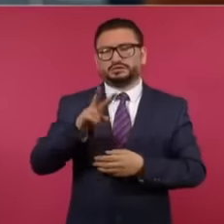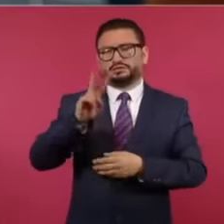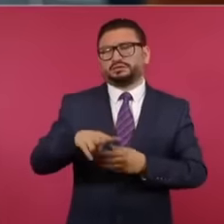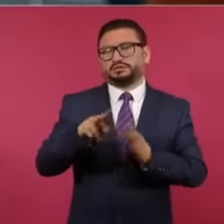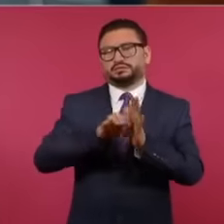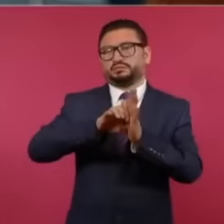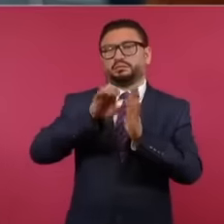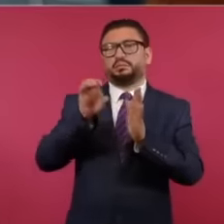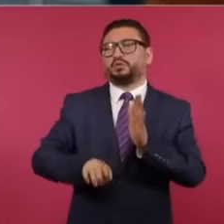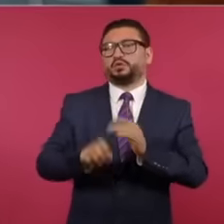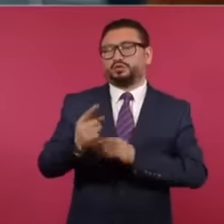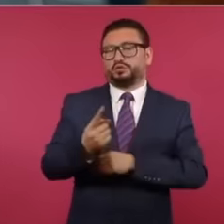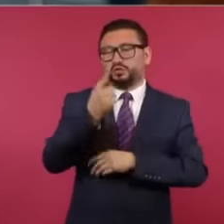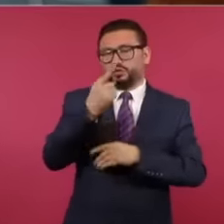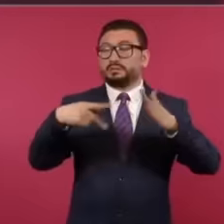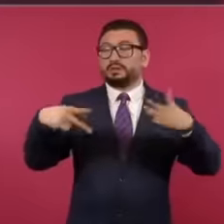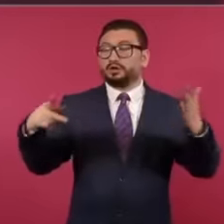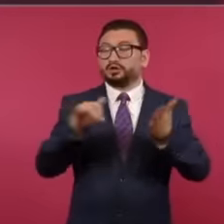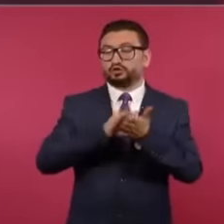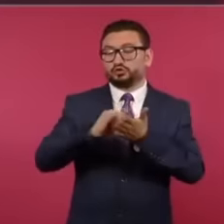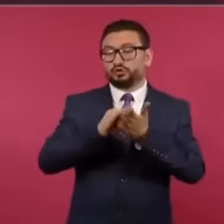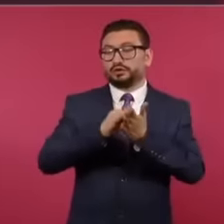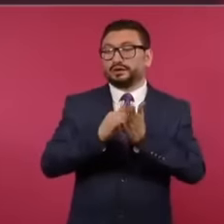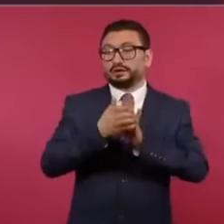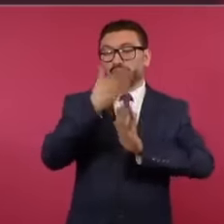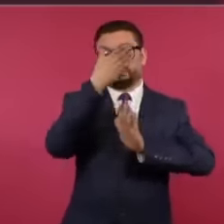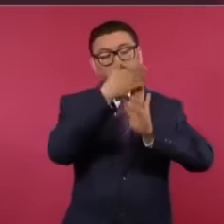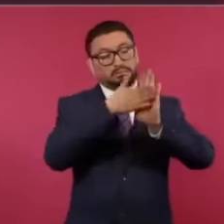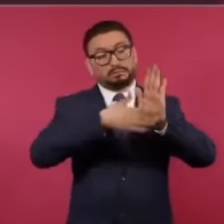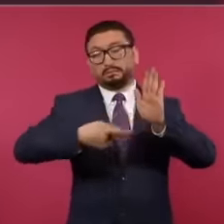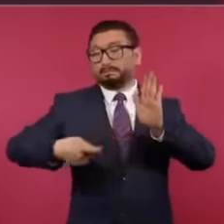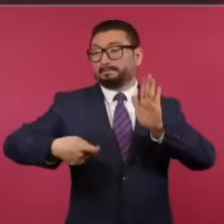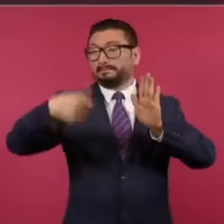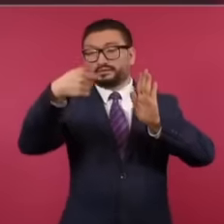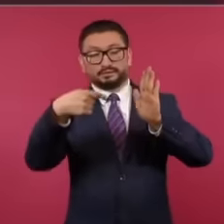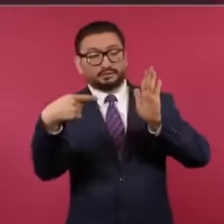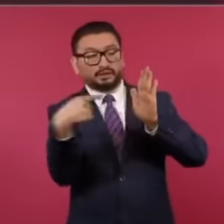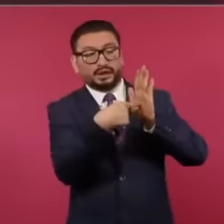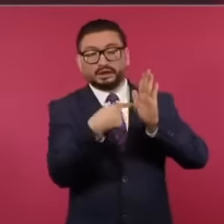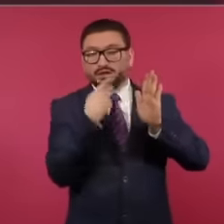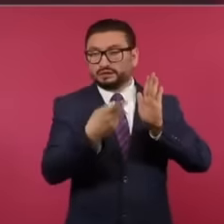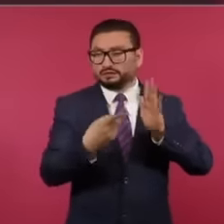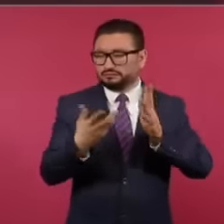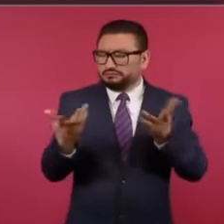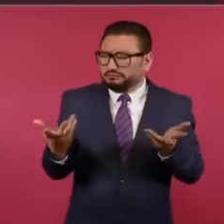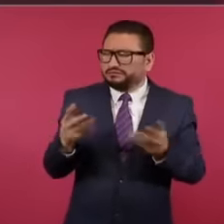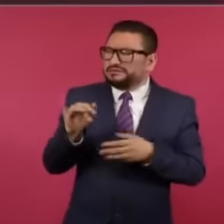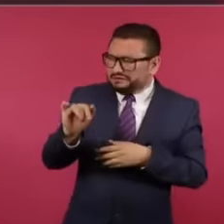el New York Times en su primera plana, pues sí,